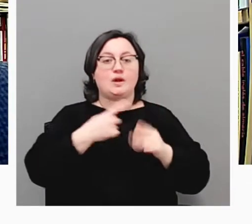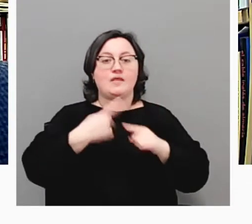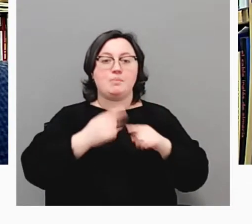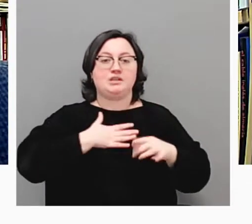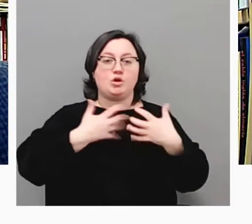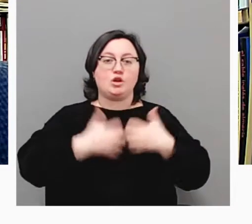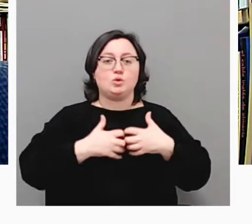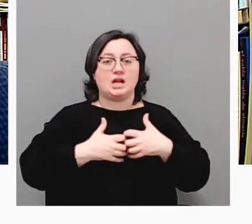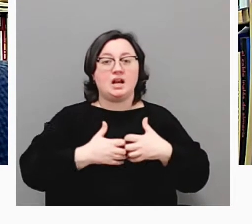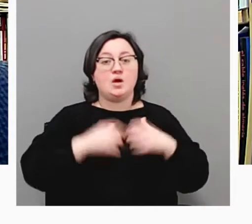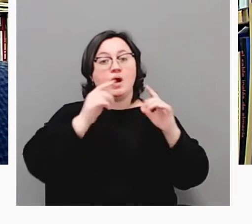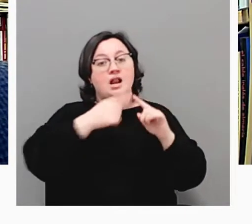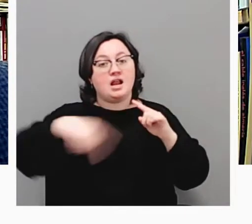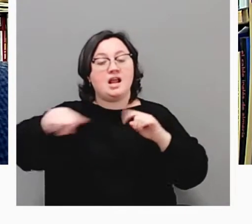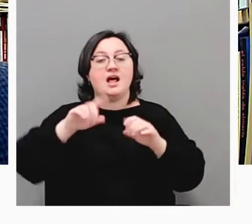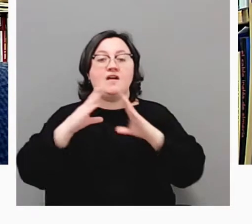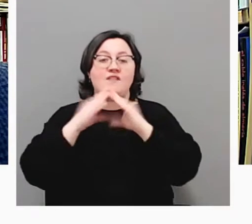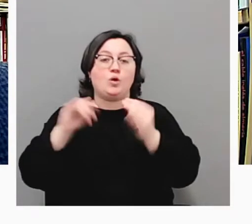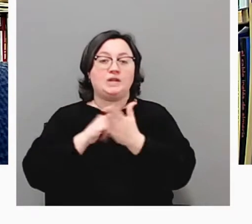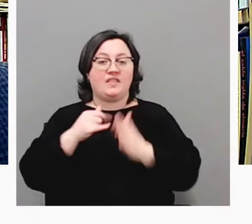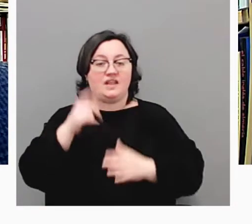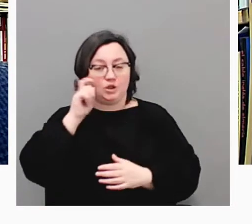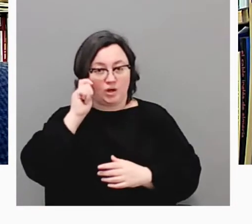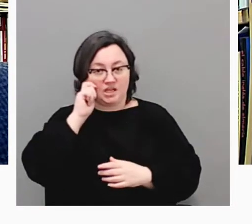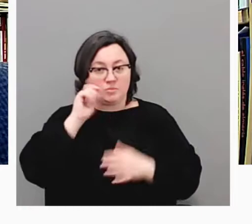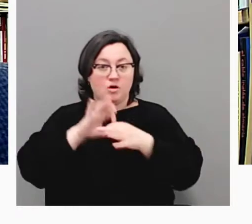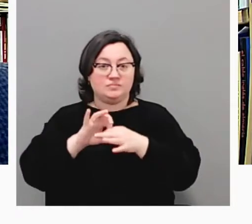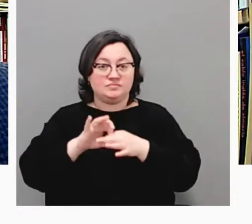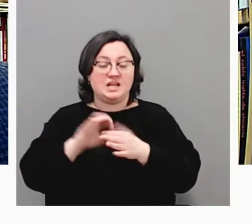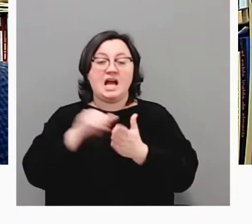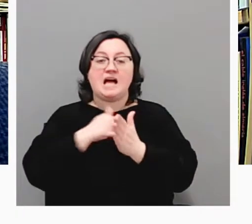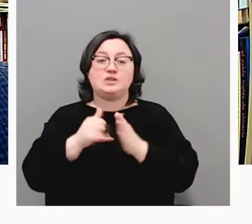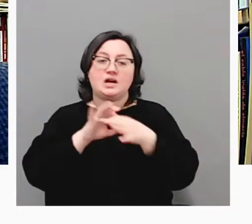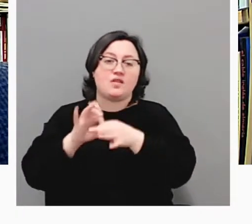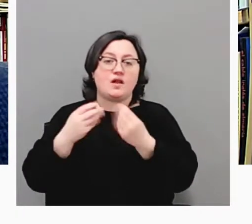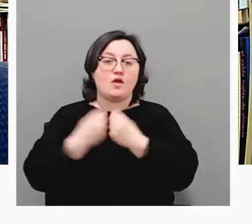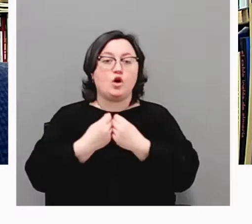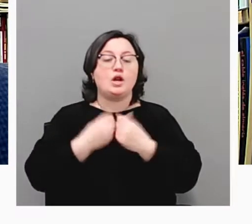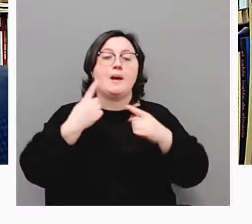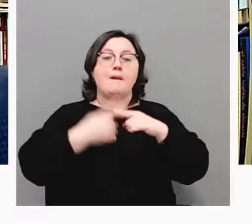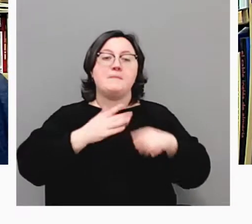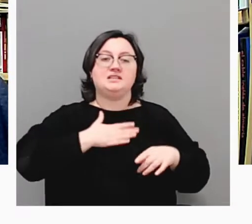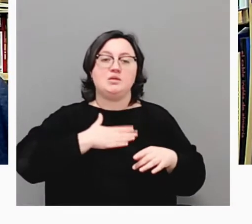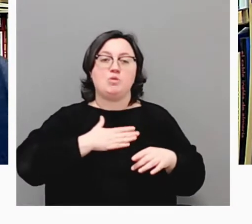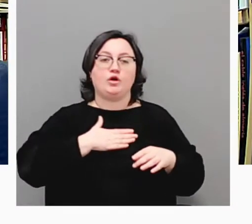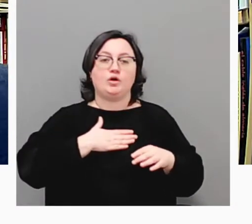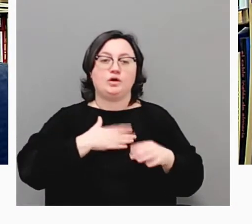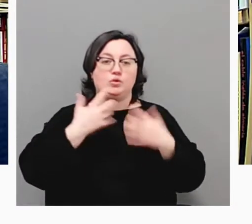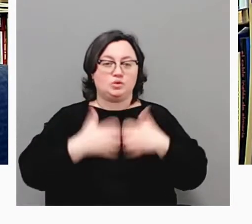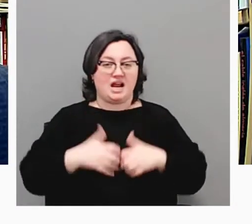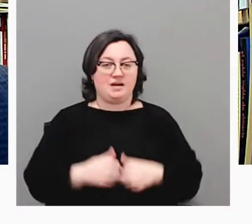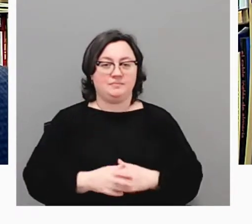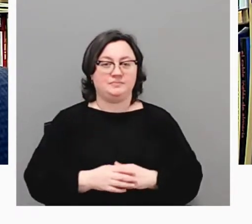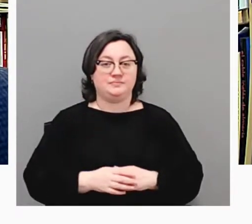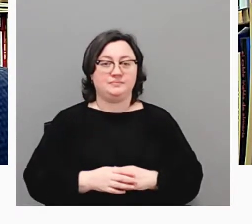Industrial, como también en la Facultad de Turismo, donde también imparto asignaturas relacionadas con el patrimonio industrial.